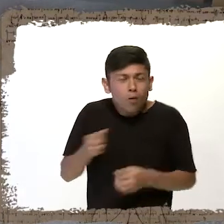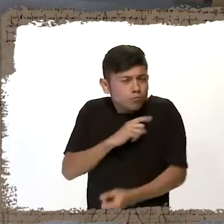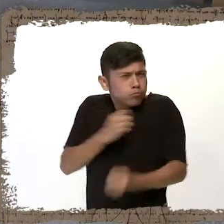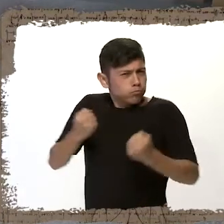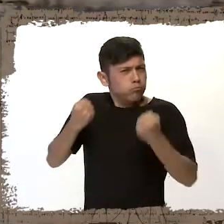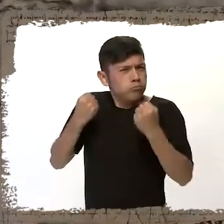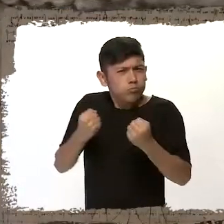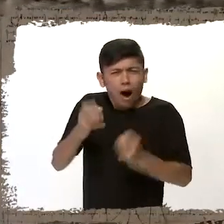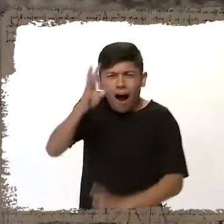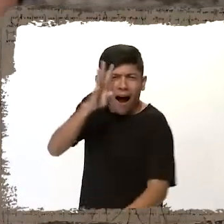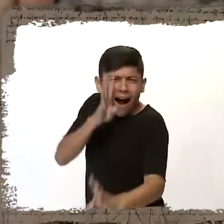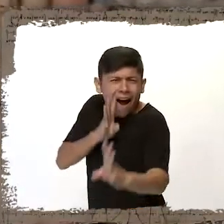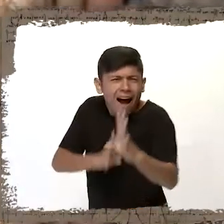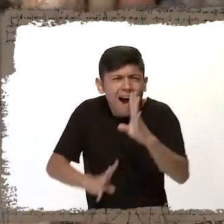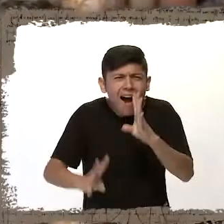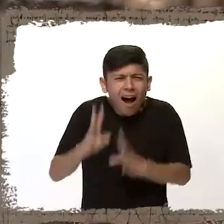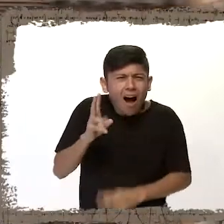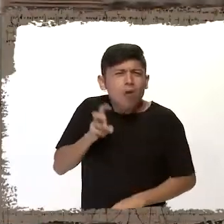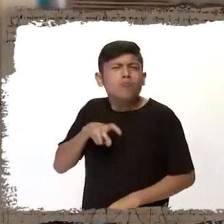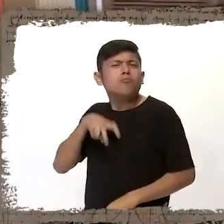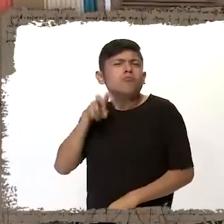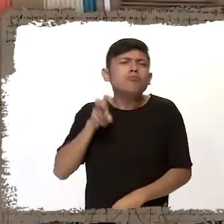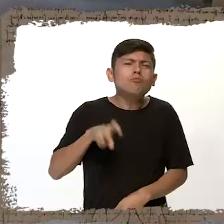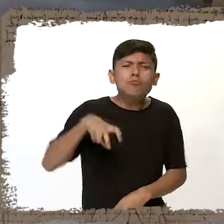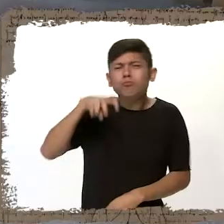una guerrera amazónica